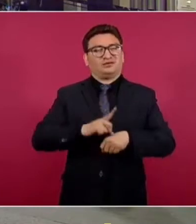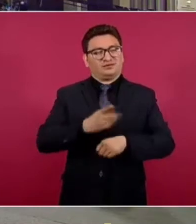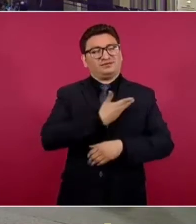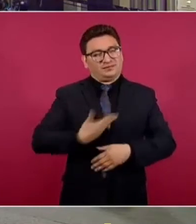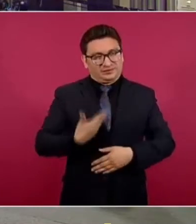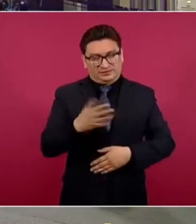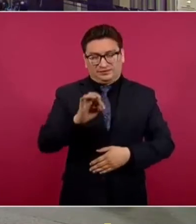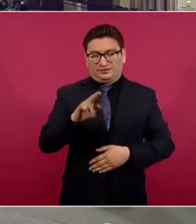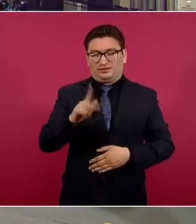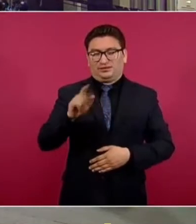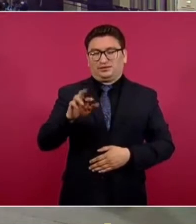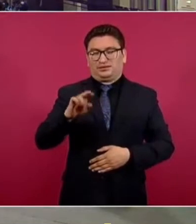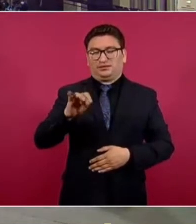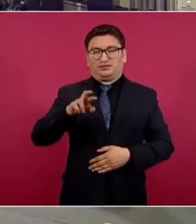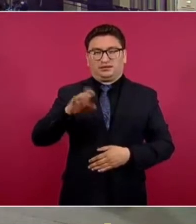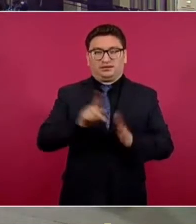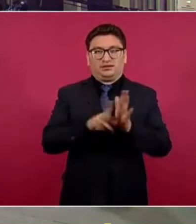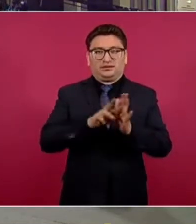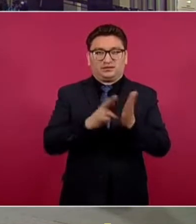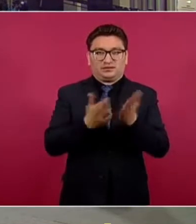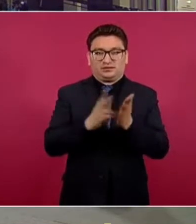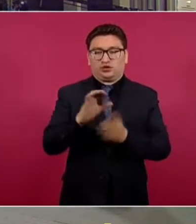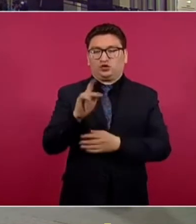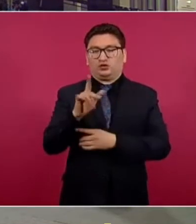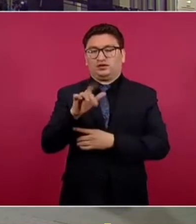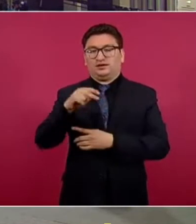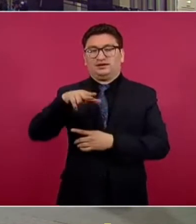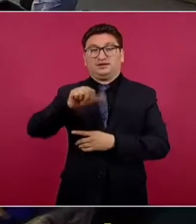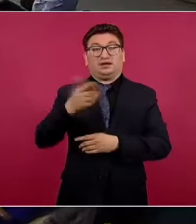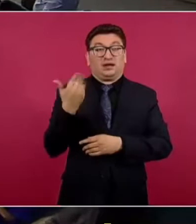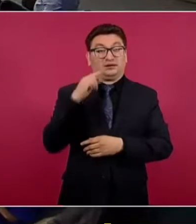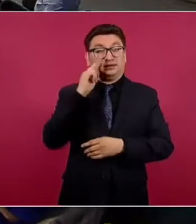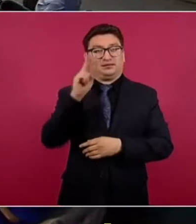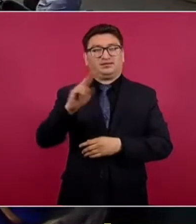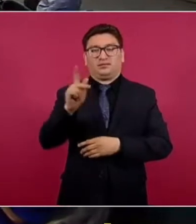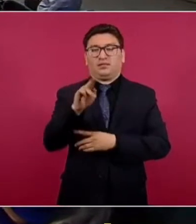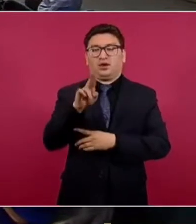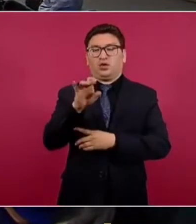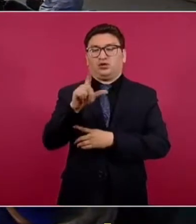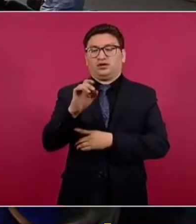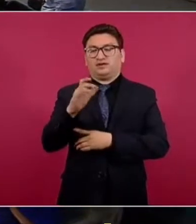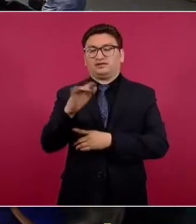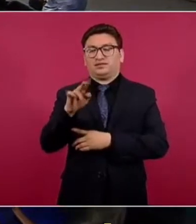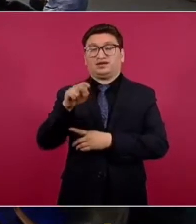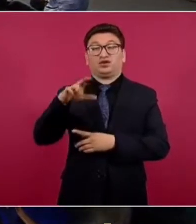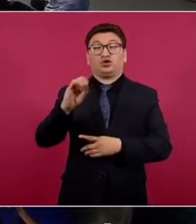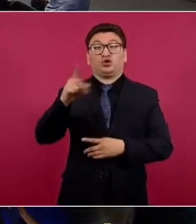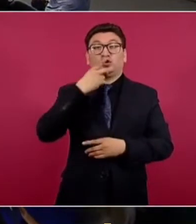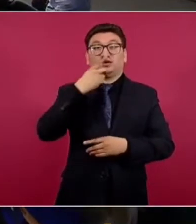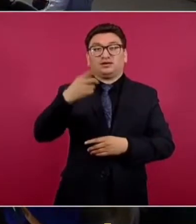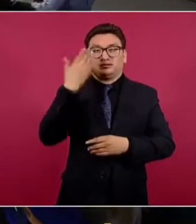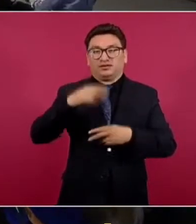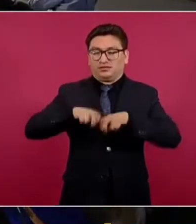Presidente, Erika Ramírez, de la revista Contralínea. Presidente, pues ya veíamos esta imagen de Paulo Salerno en una de las